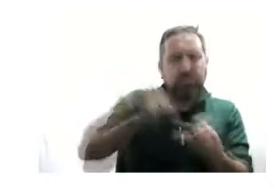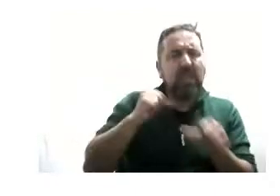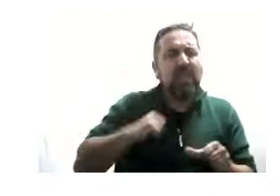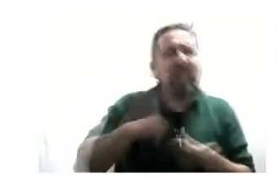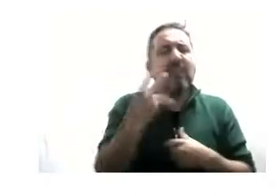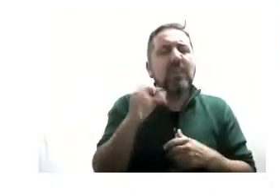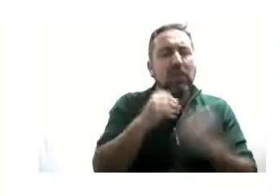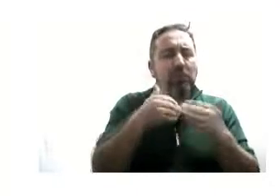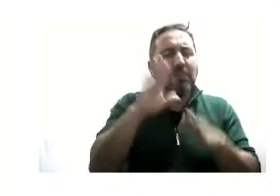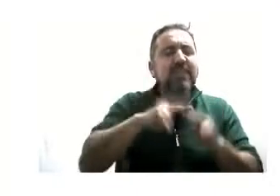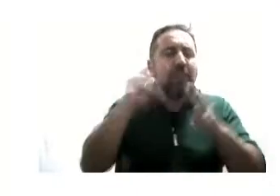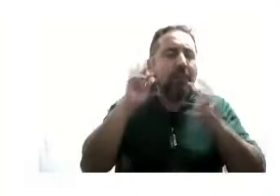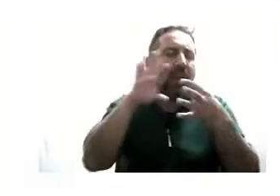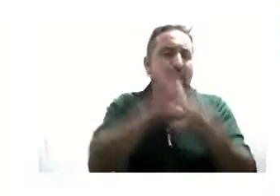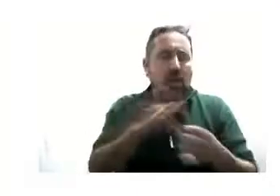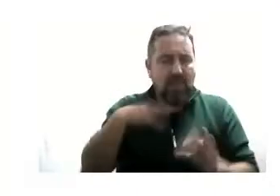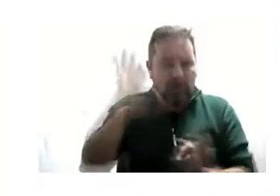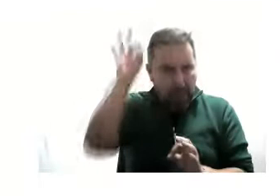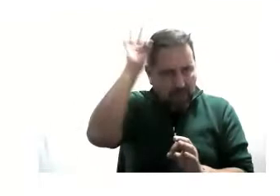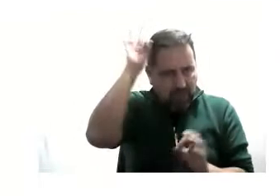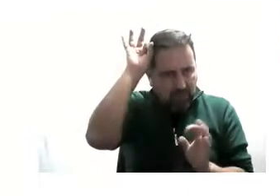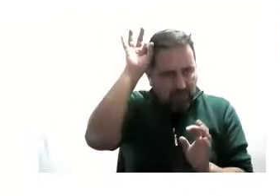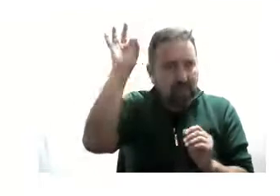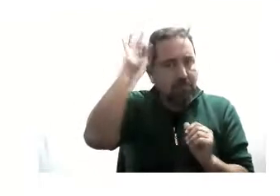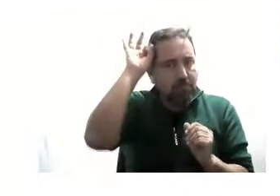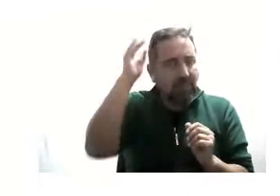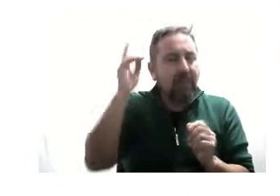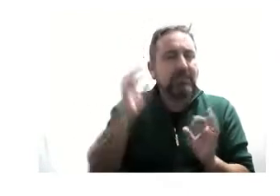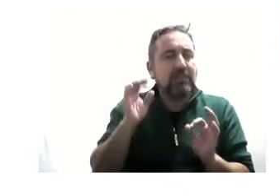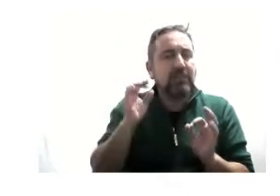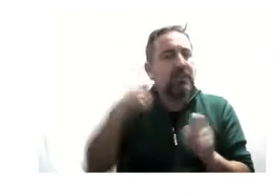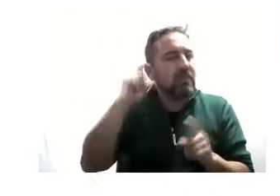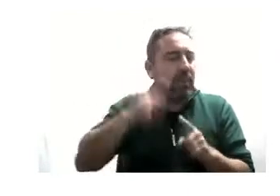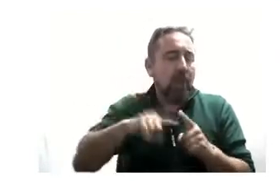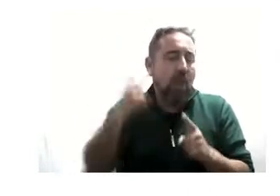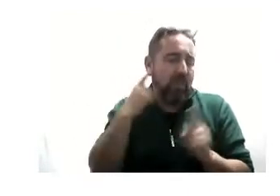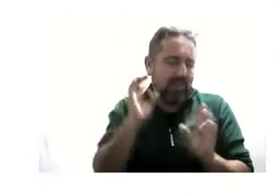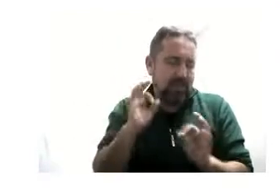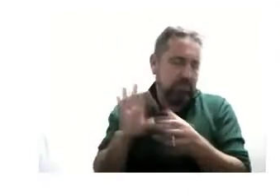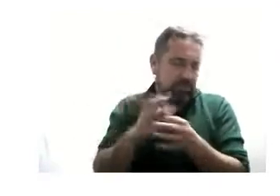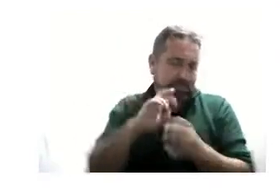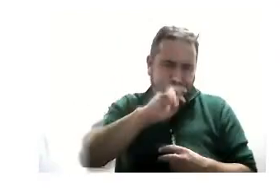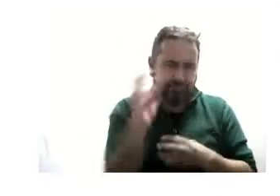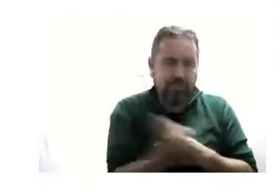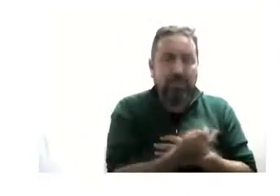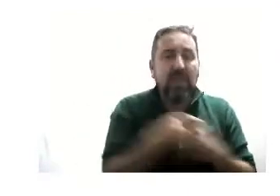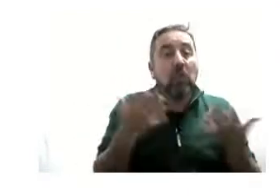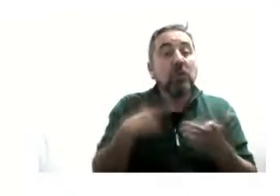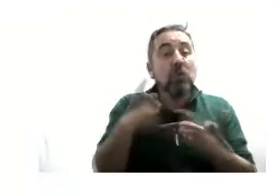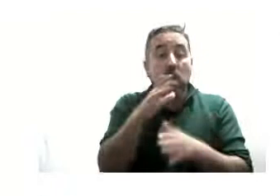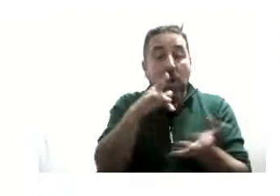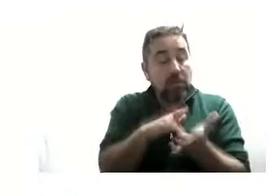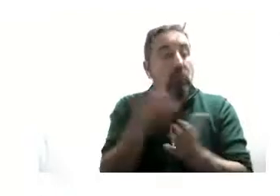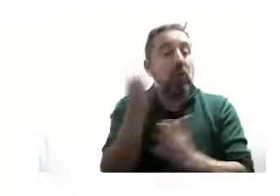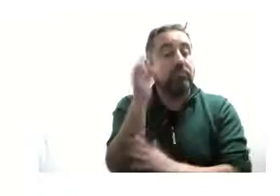con implantes cocleares e implantes auditivos de todo tipo. En su intervención pues, va a tratar de dar